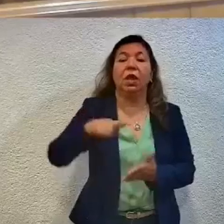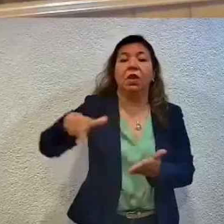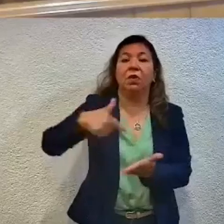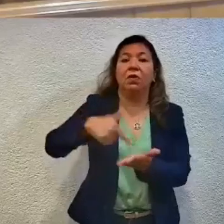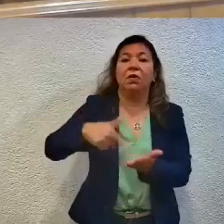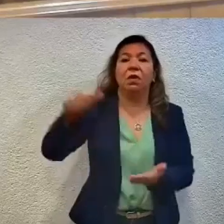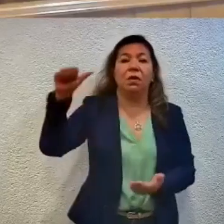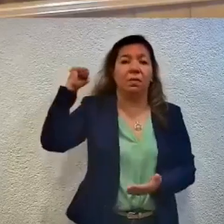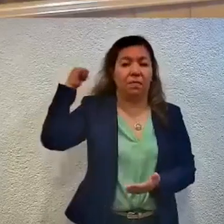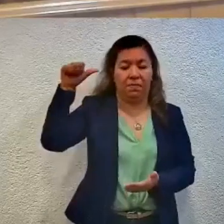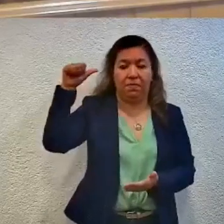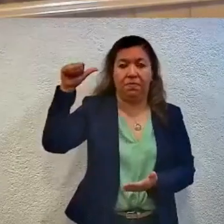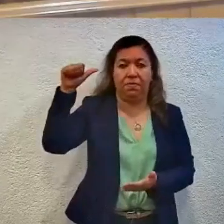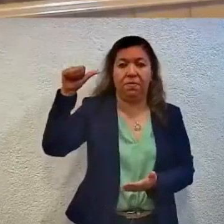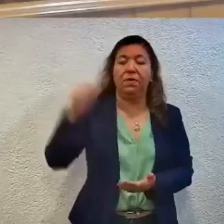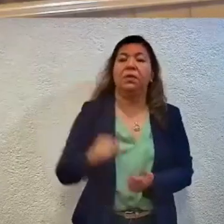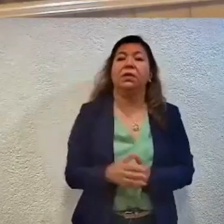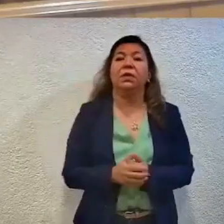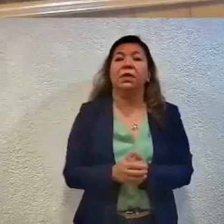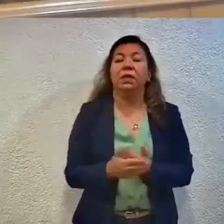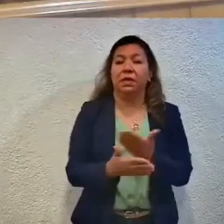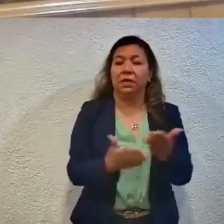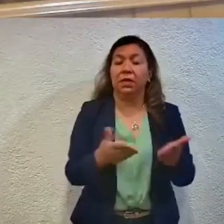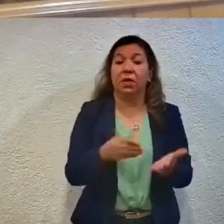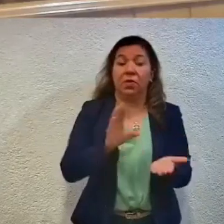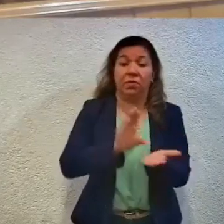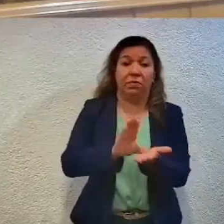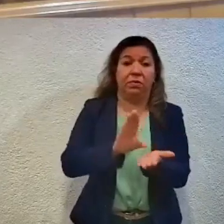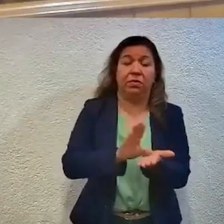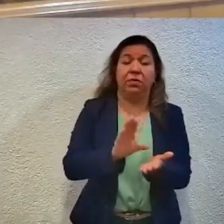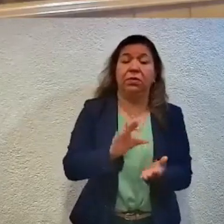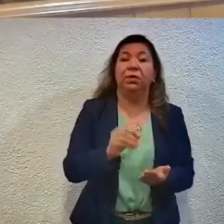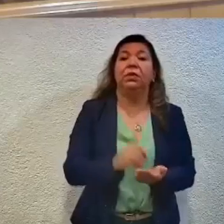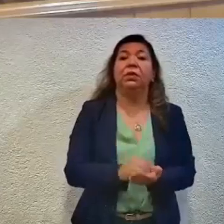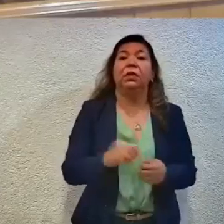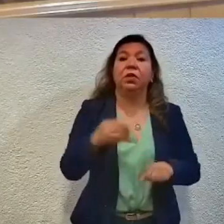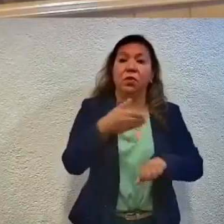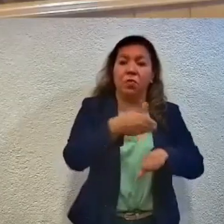En dicho recurso se controvierte el oficio